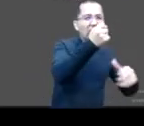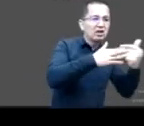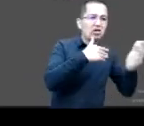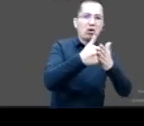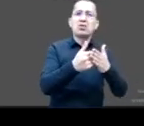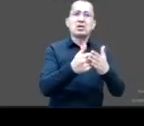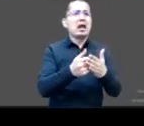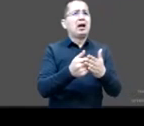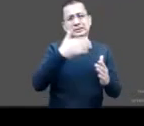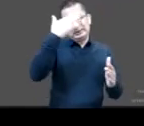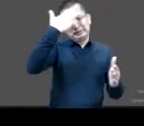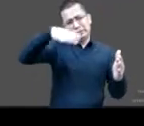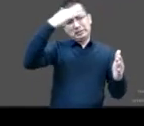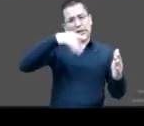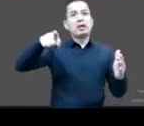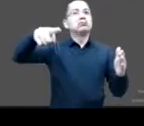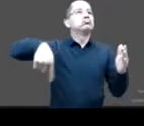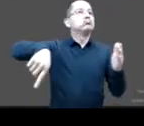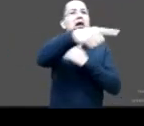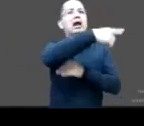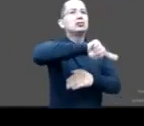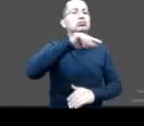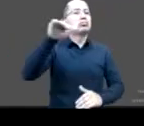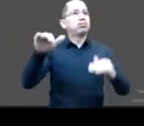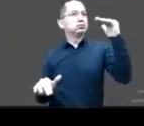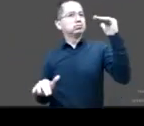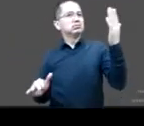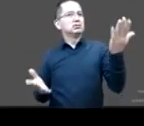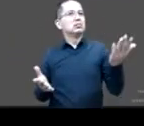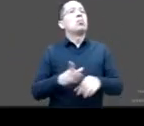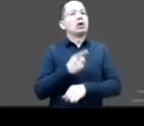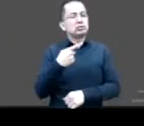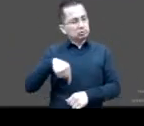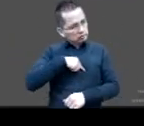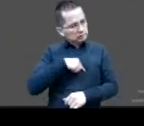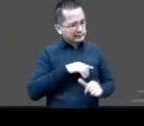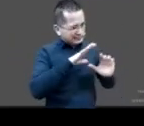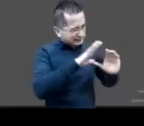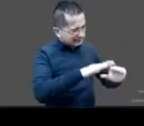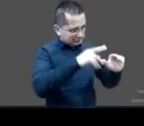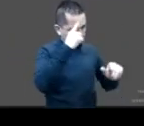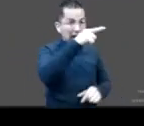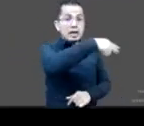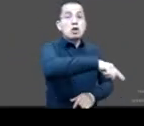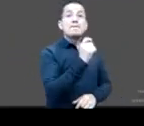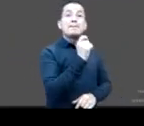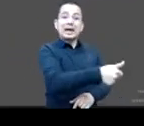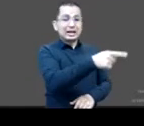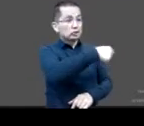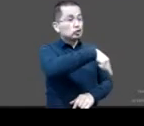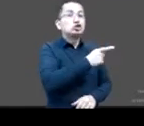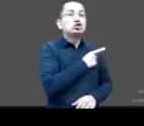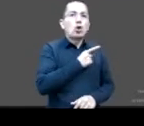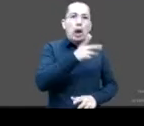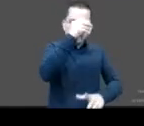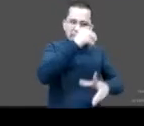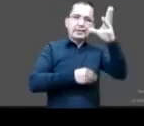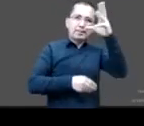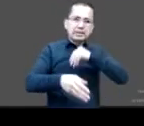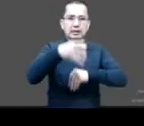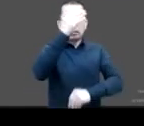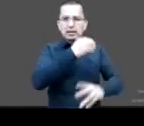un trabajo entonces que aprendan a aprender por ellos mismos es una herramienta enorme para lo que sigue en sus vidas